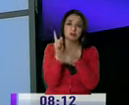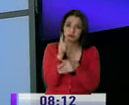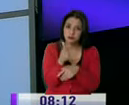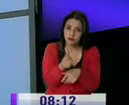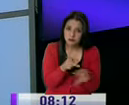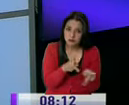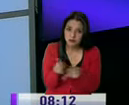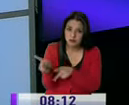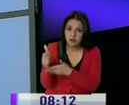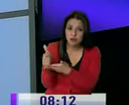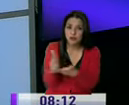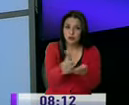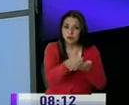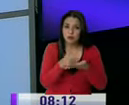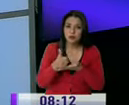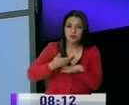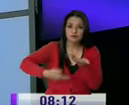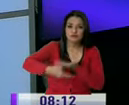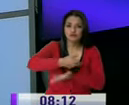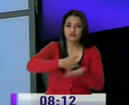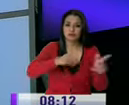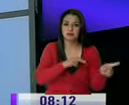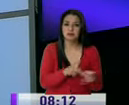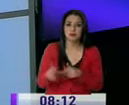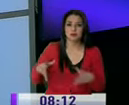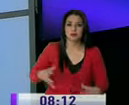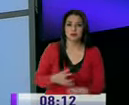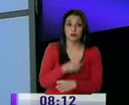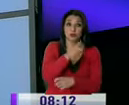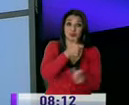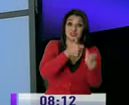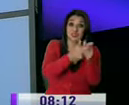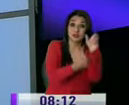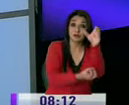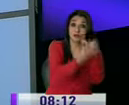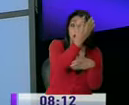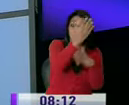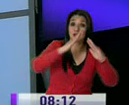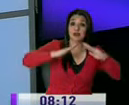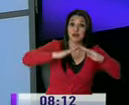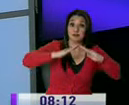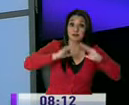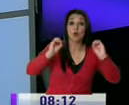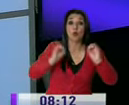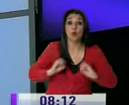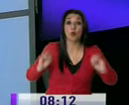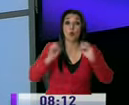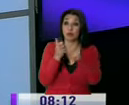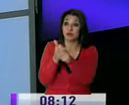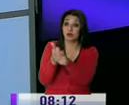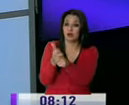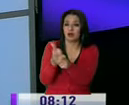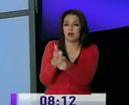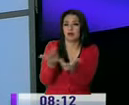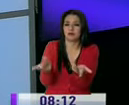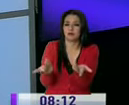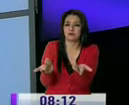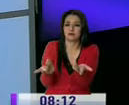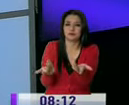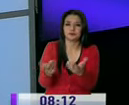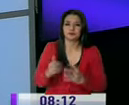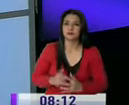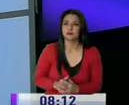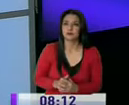que tenemos que ayudarnos nosotros y es por ello que si usted vive en las cercanías de un volcán, si vive en las cercanías de estos